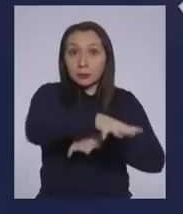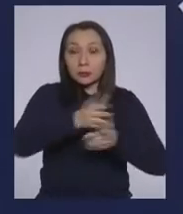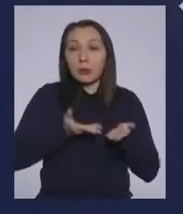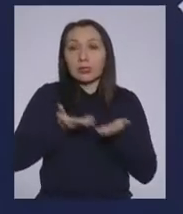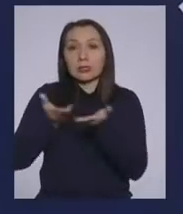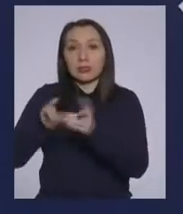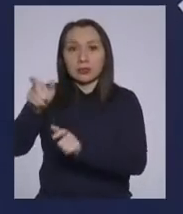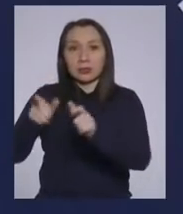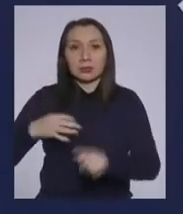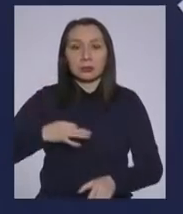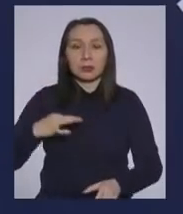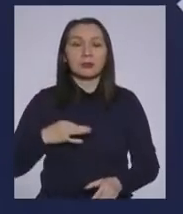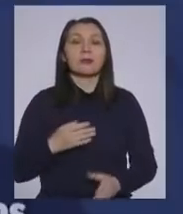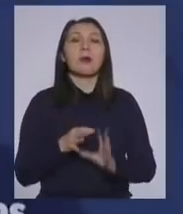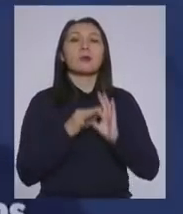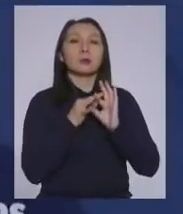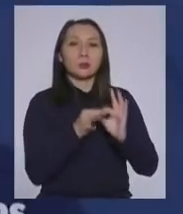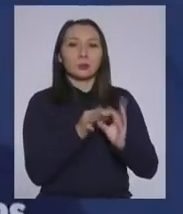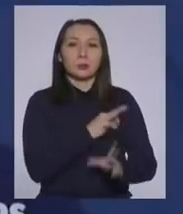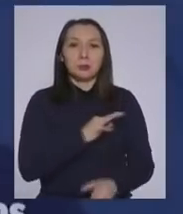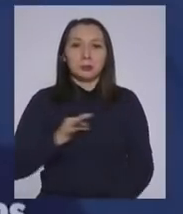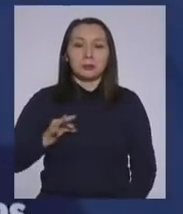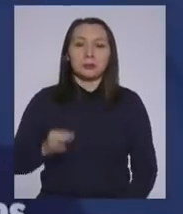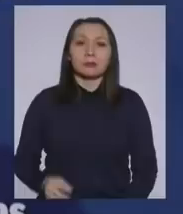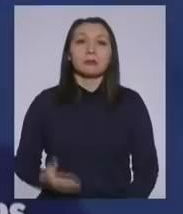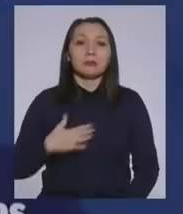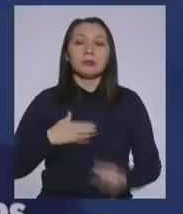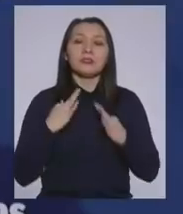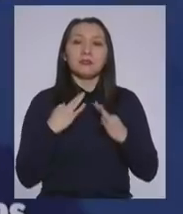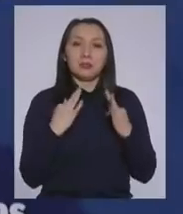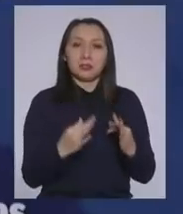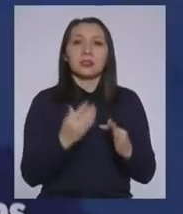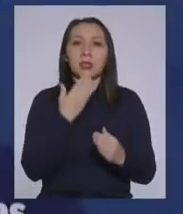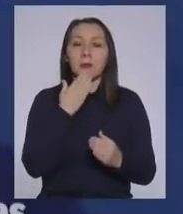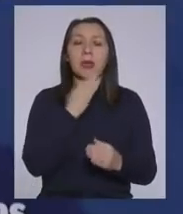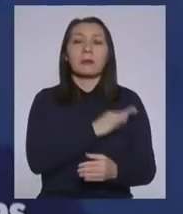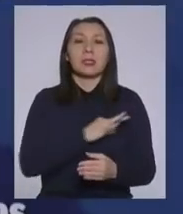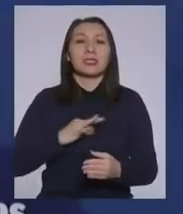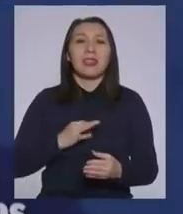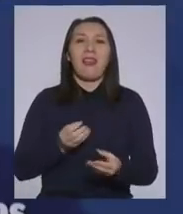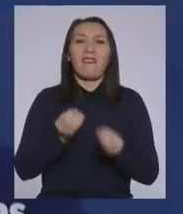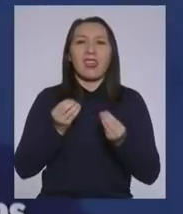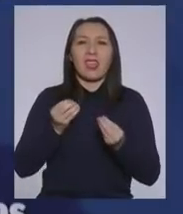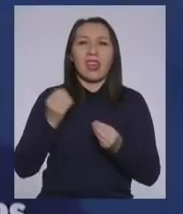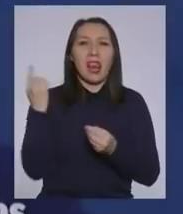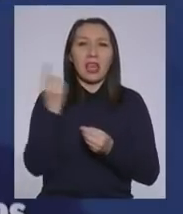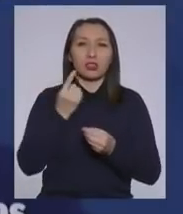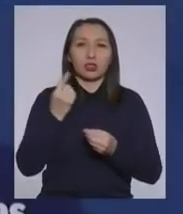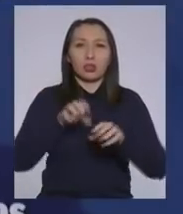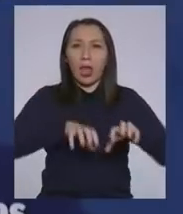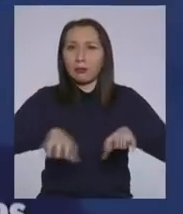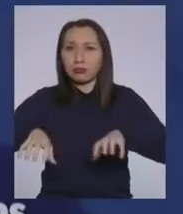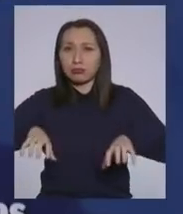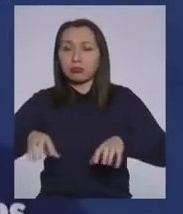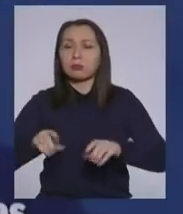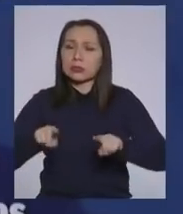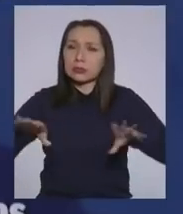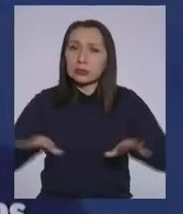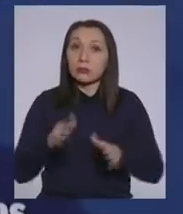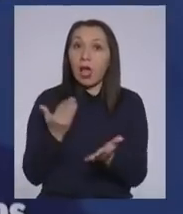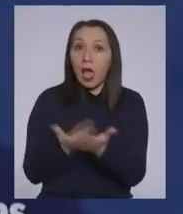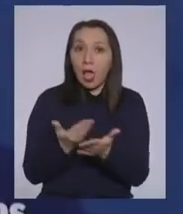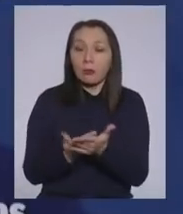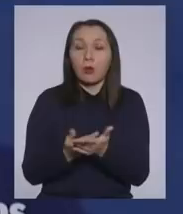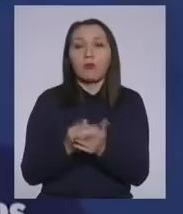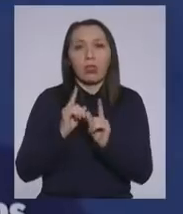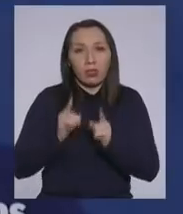ciudadanía. Muchísimas gracias, ministro, y mis felicitaciones al Ministerio de Bienes Nacionales por este esfuerzo. Tiene que ser